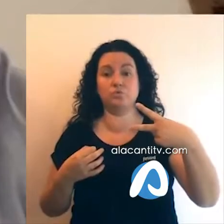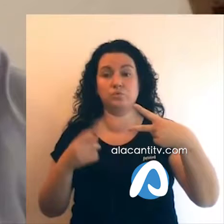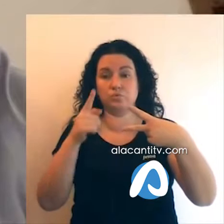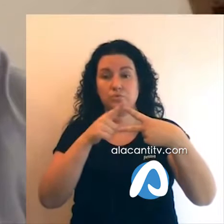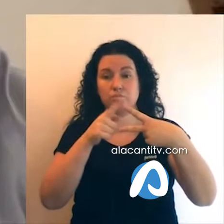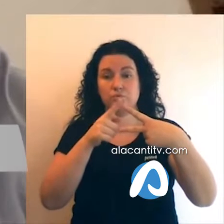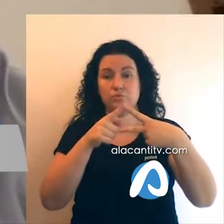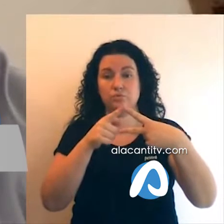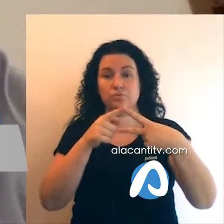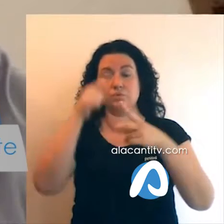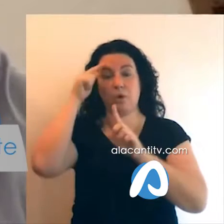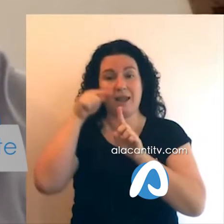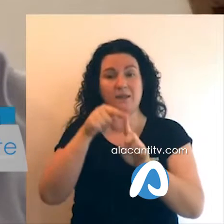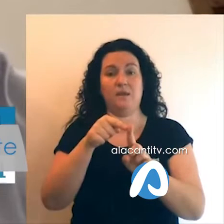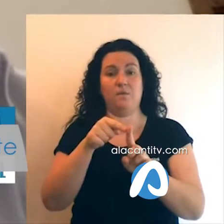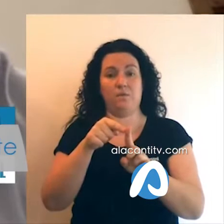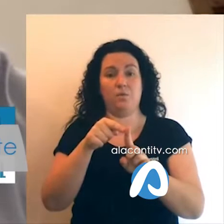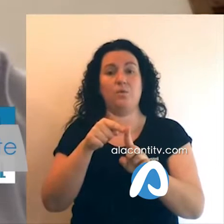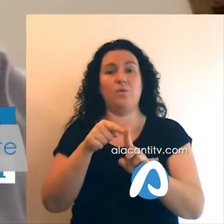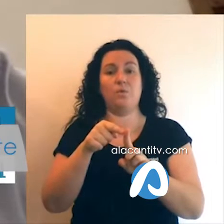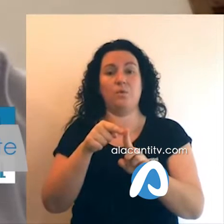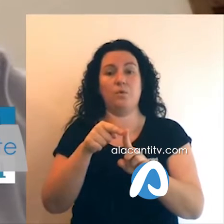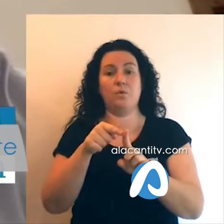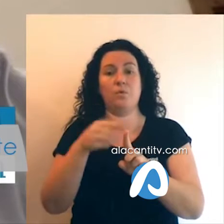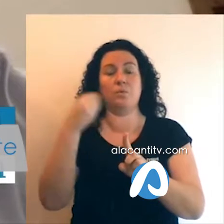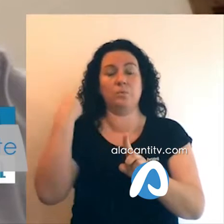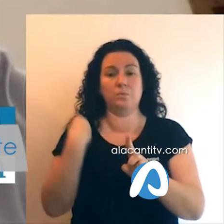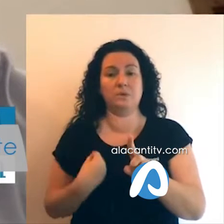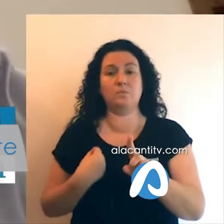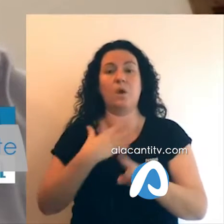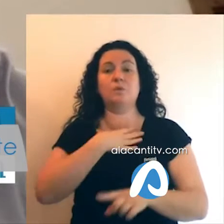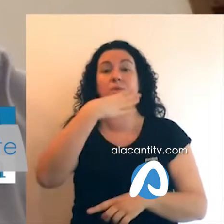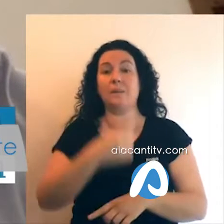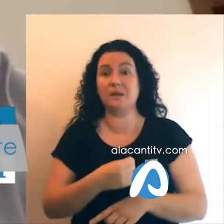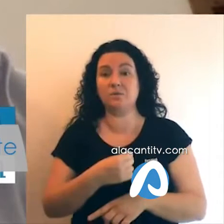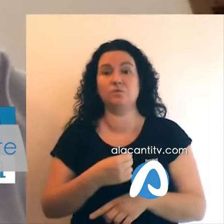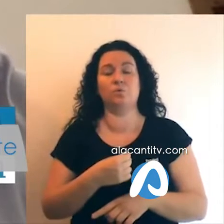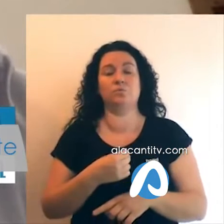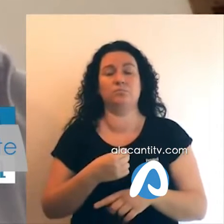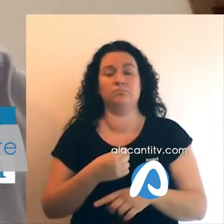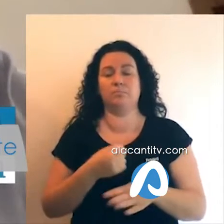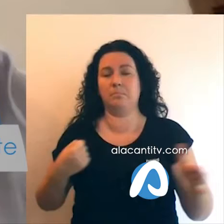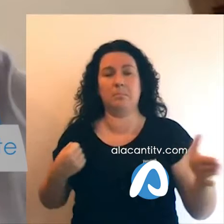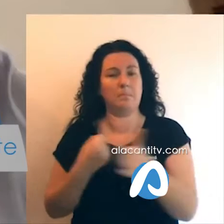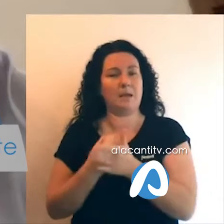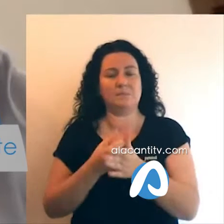el mayor nivel de decisión de los ayuntamientos, yo creo que es una convocatoria muy municipalista,